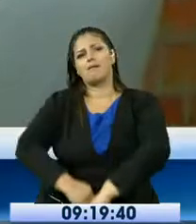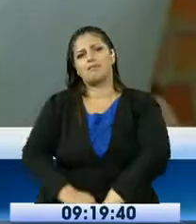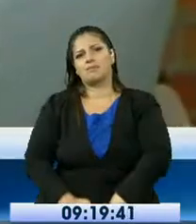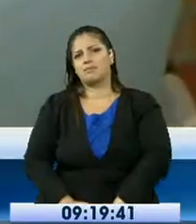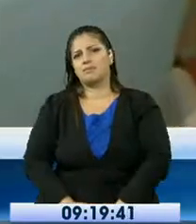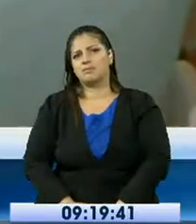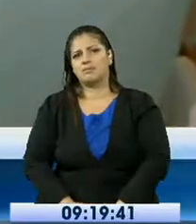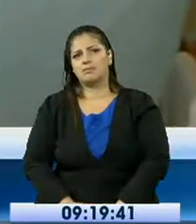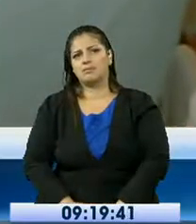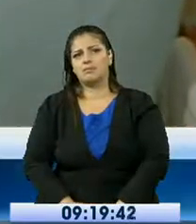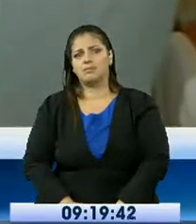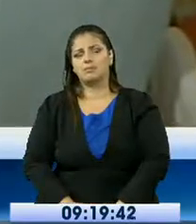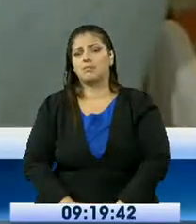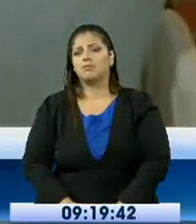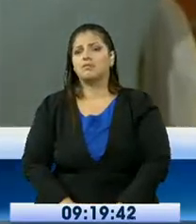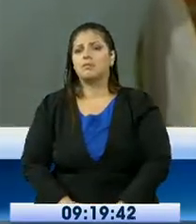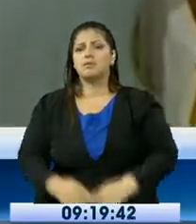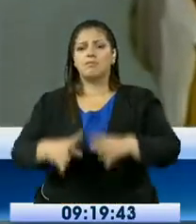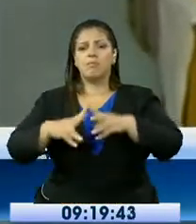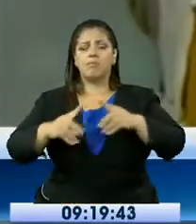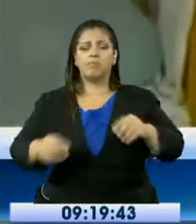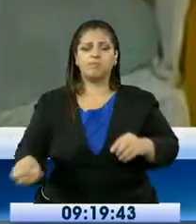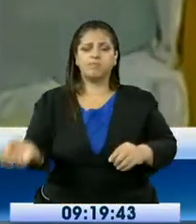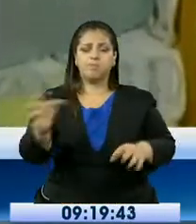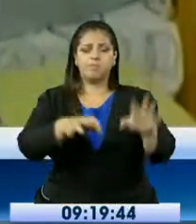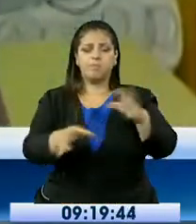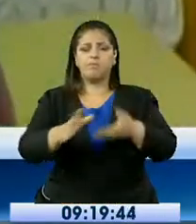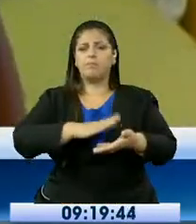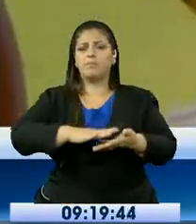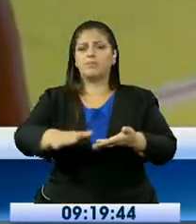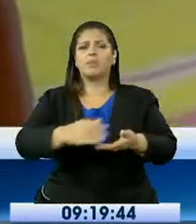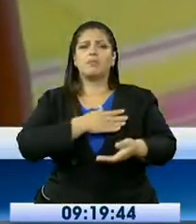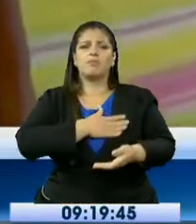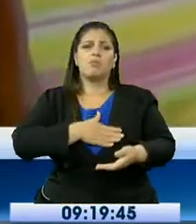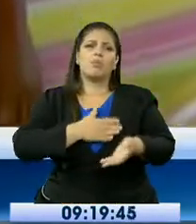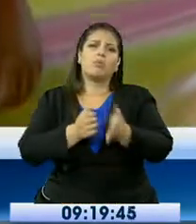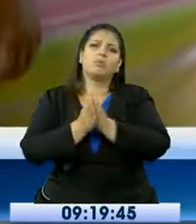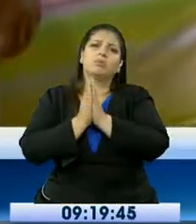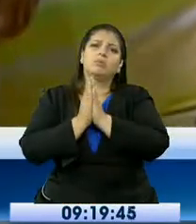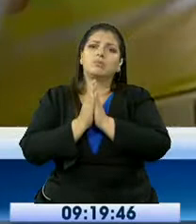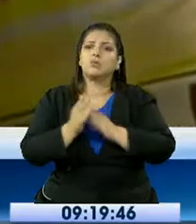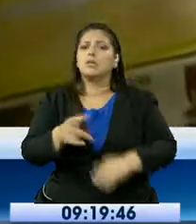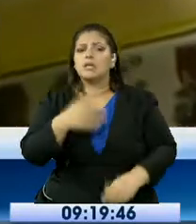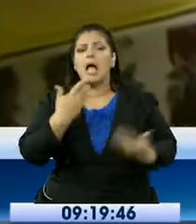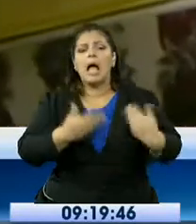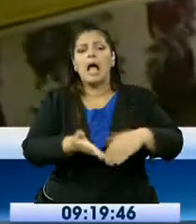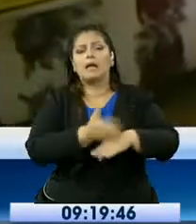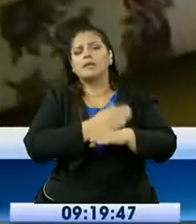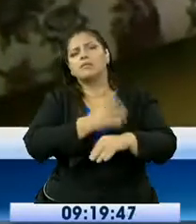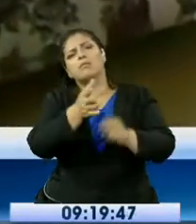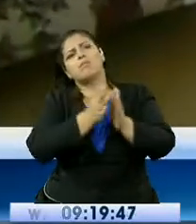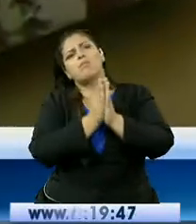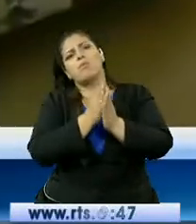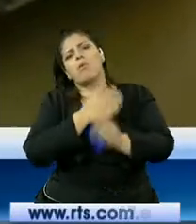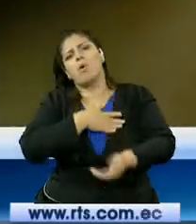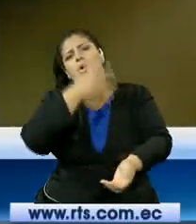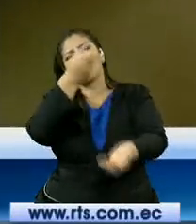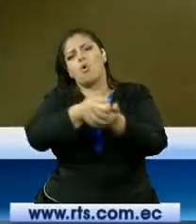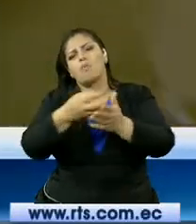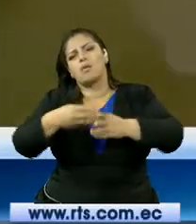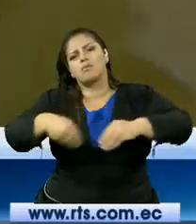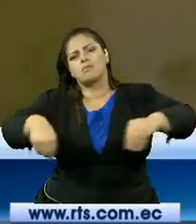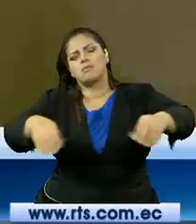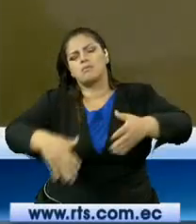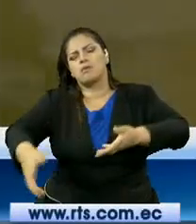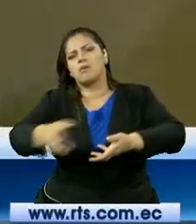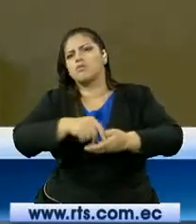no quieren vender tierra. Uno le piden que le vendan, pero no quieren vender para poder uno pero rellenar. Por aquí vemos que pasan incluso algunas